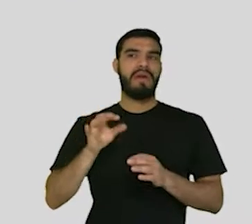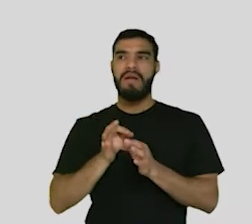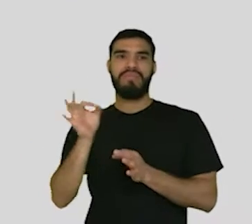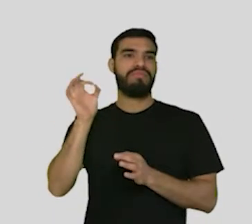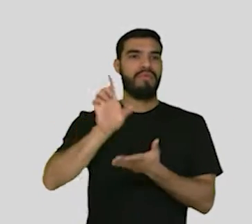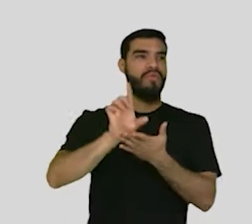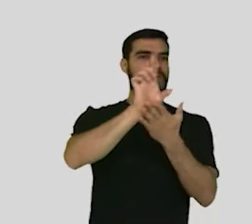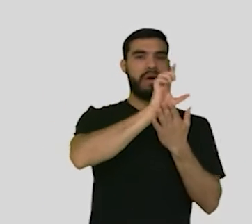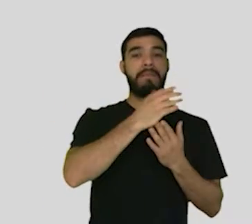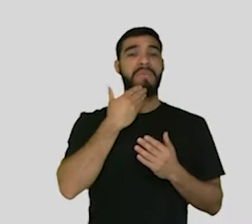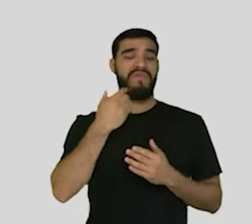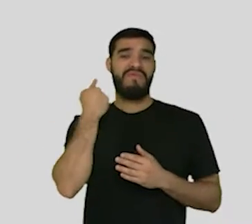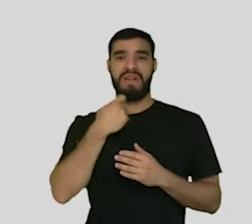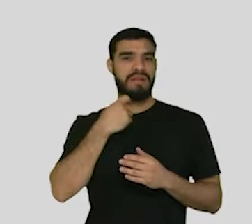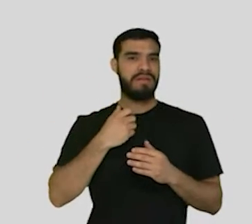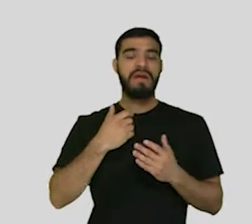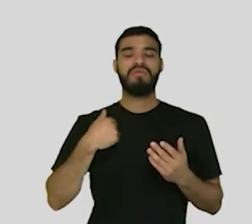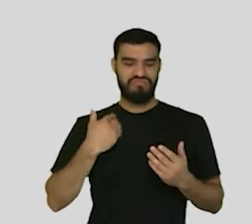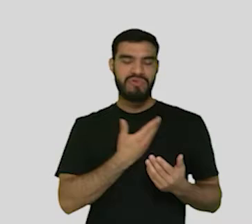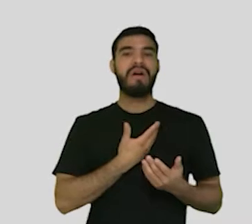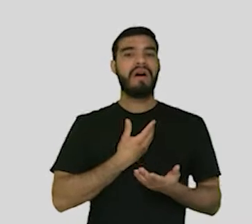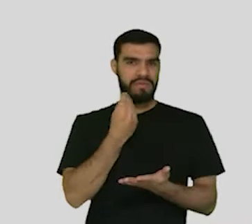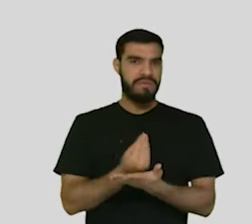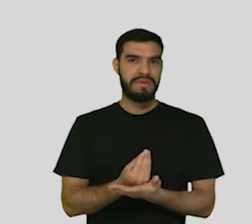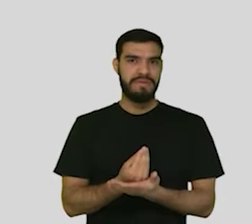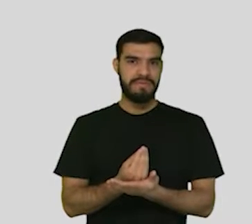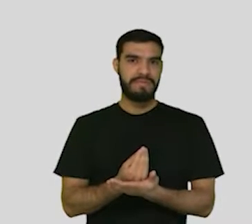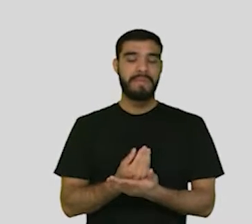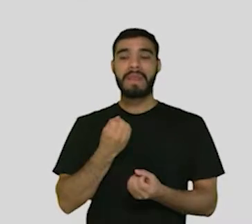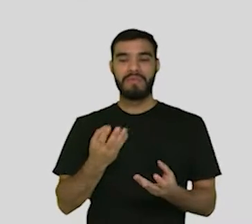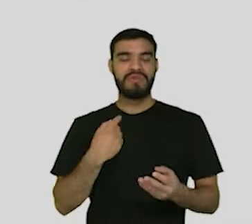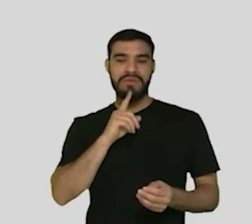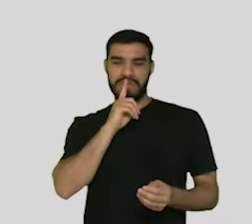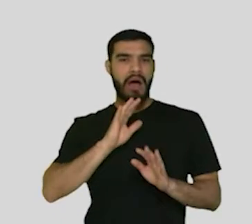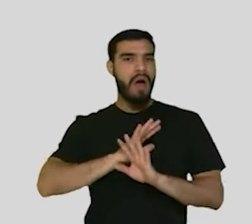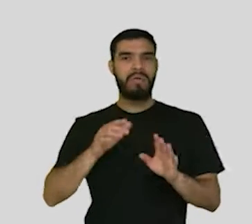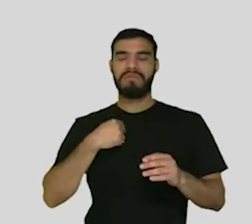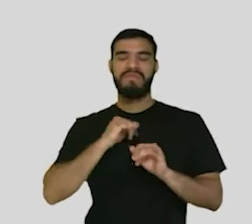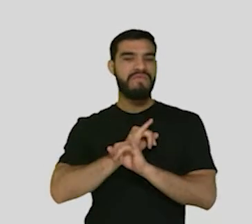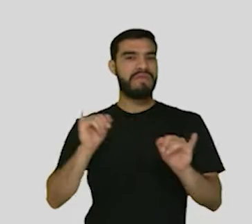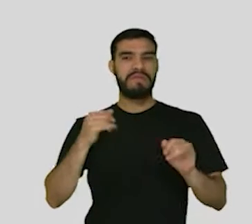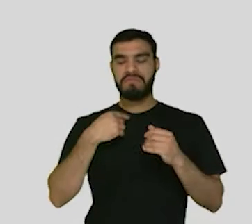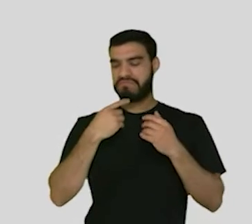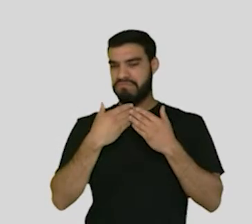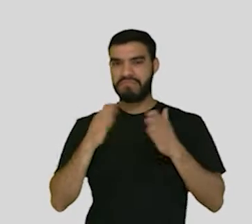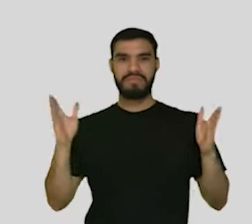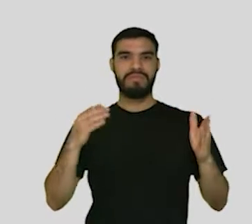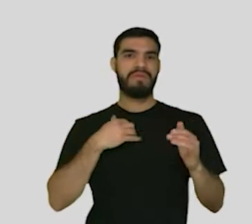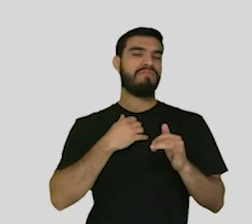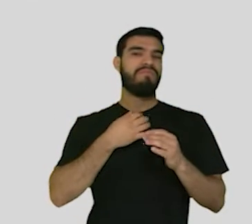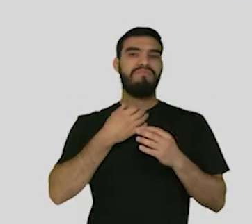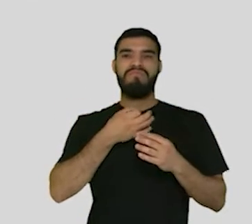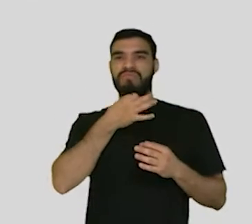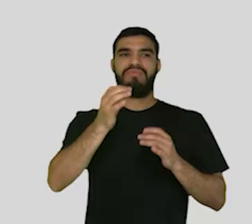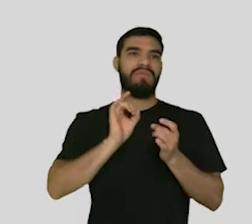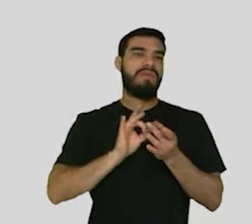roime noticia pe estamba o faltaña te jape jaupe bareje oriro en ropita beima kinini jame